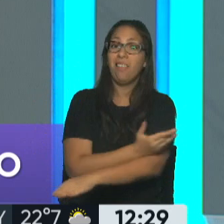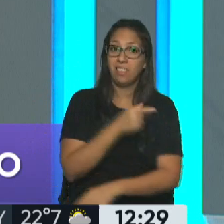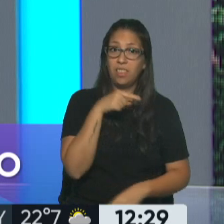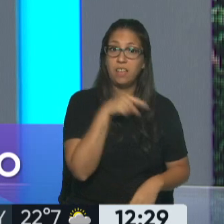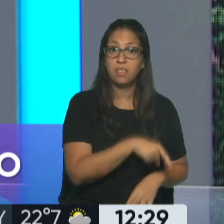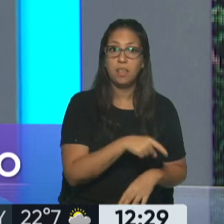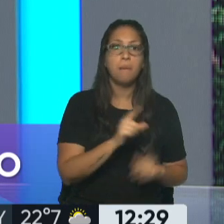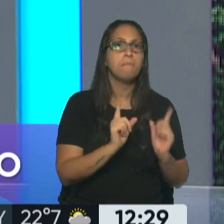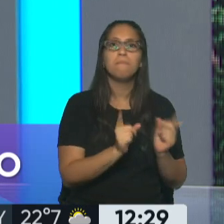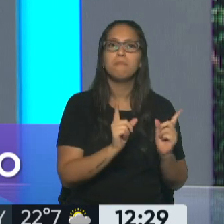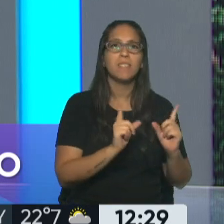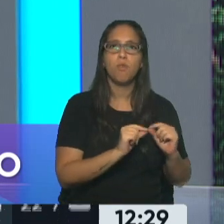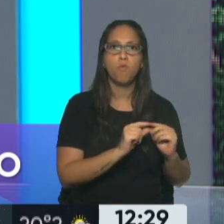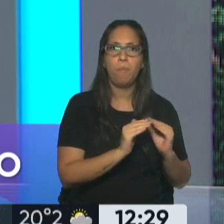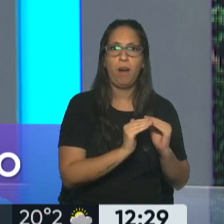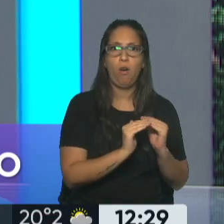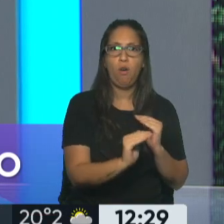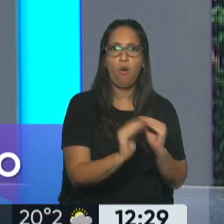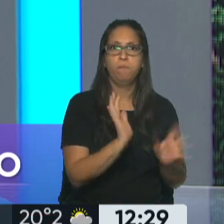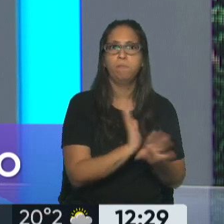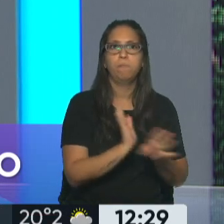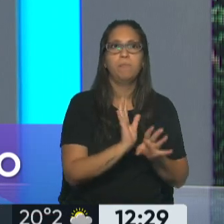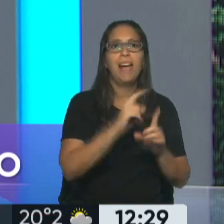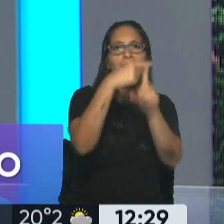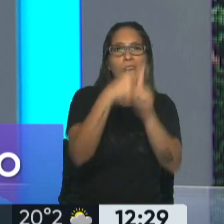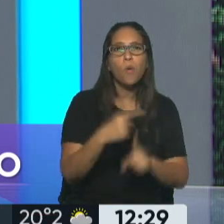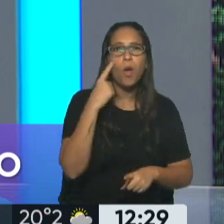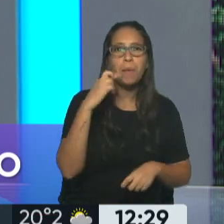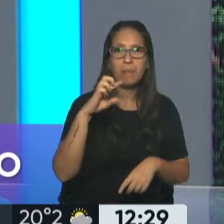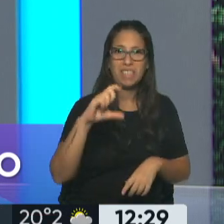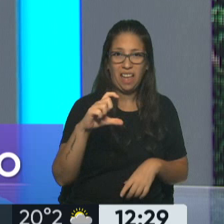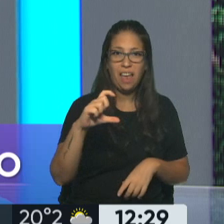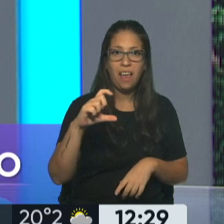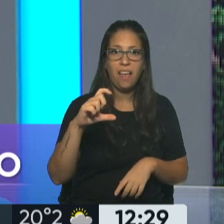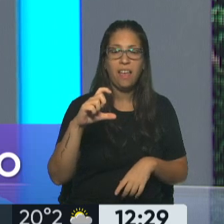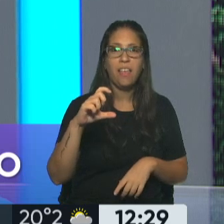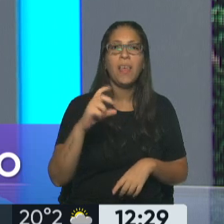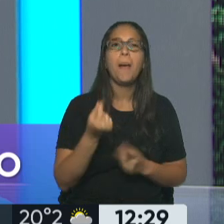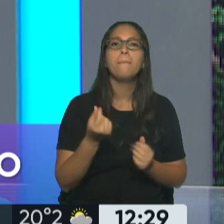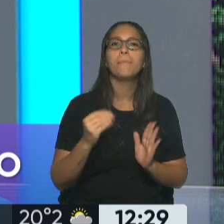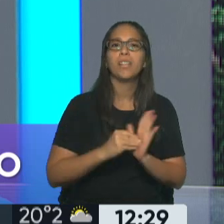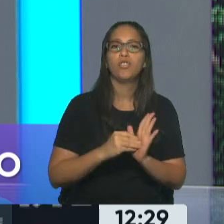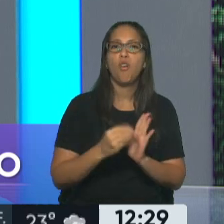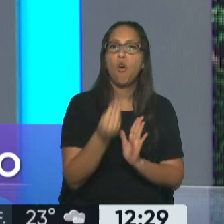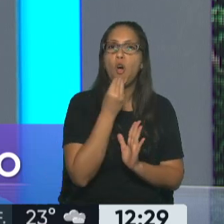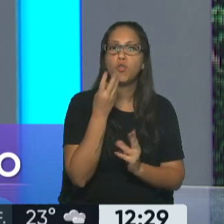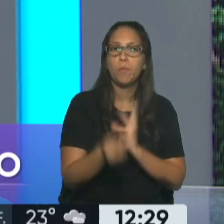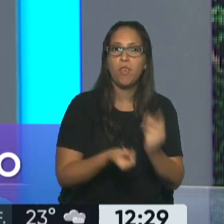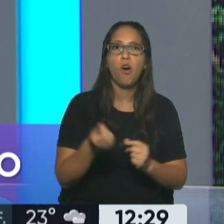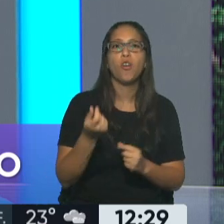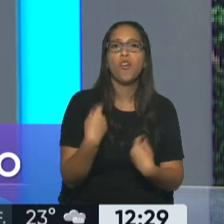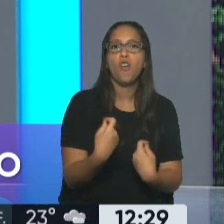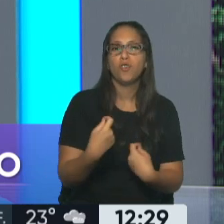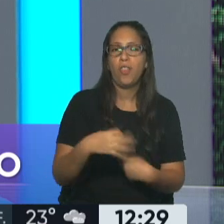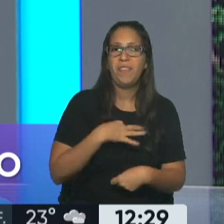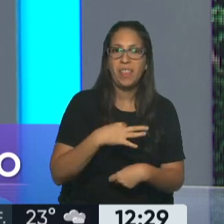el mismo en términos de IPC, del índice de precio al consumidor, costo de vida, teniendo en cuenta que lo